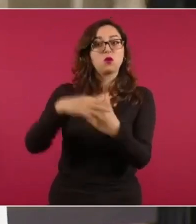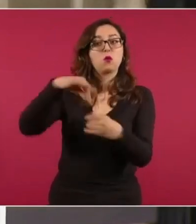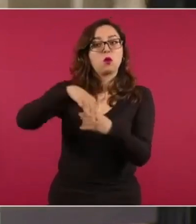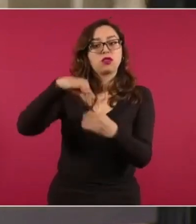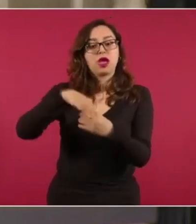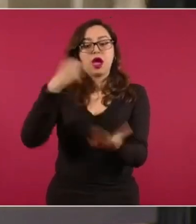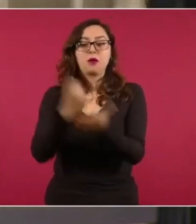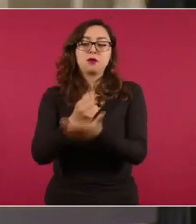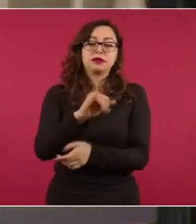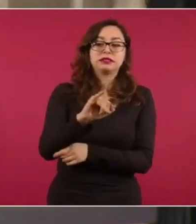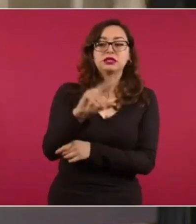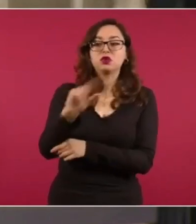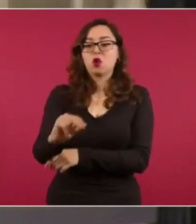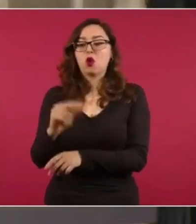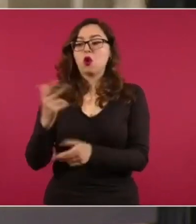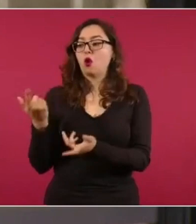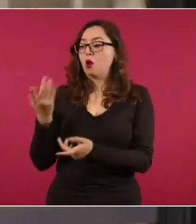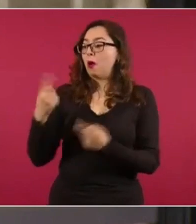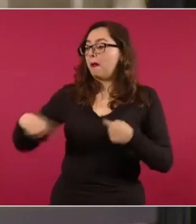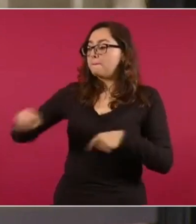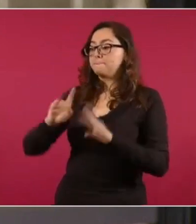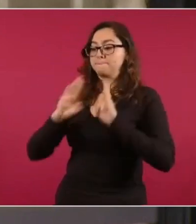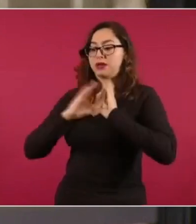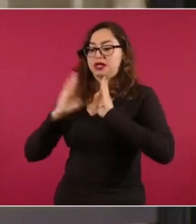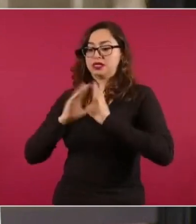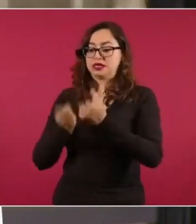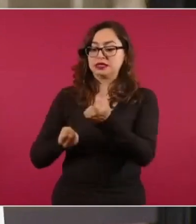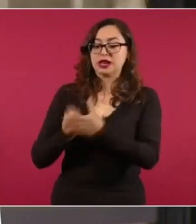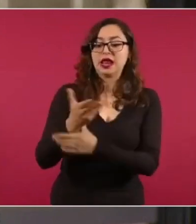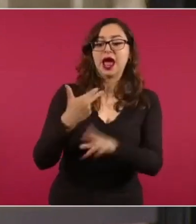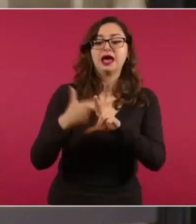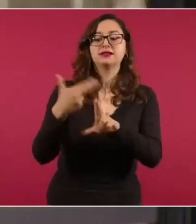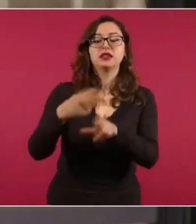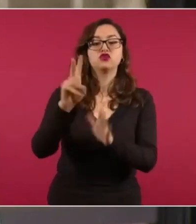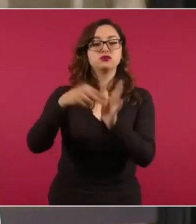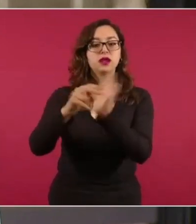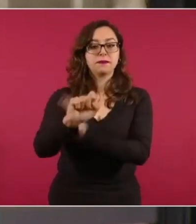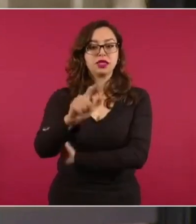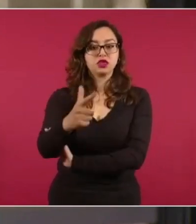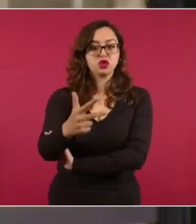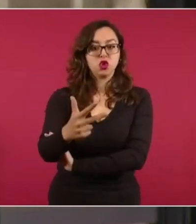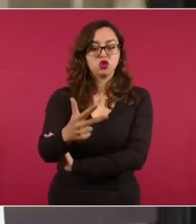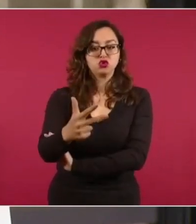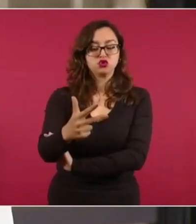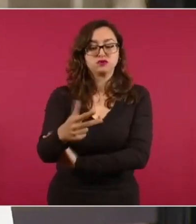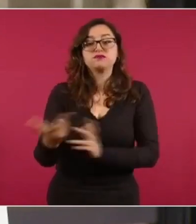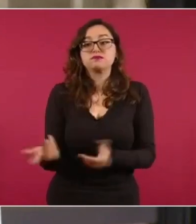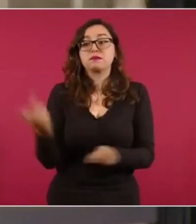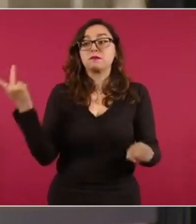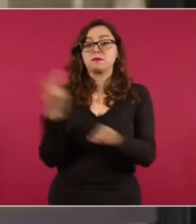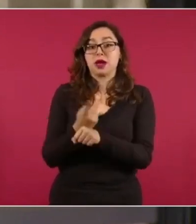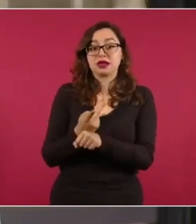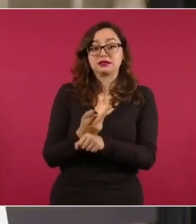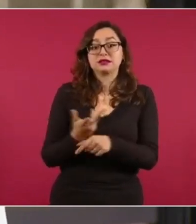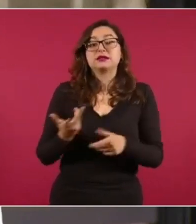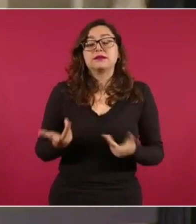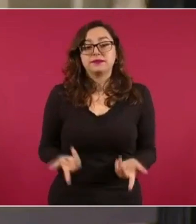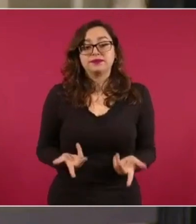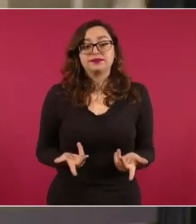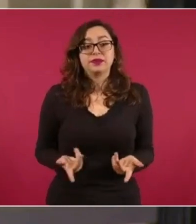señala que se enfrenta a una delincuencia organizada y, subrayo, fortalecida